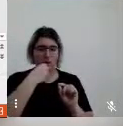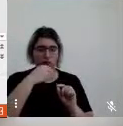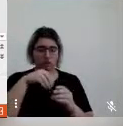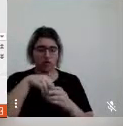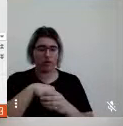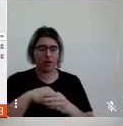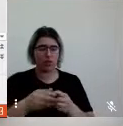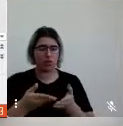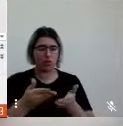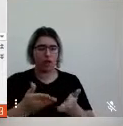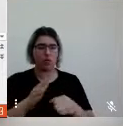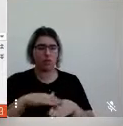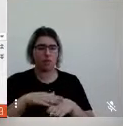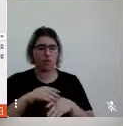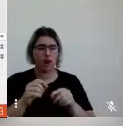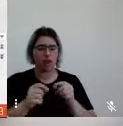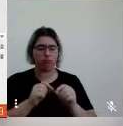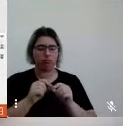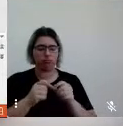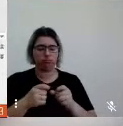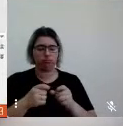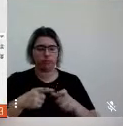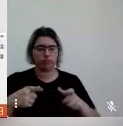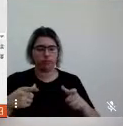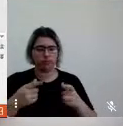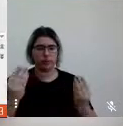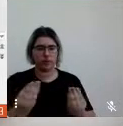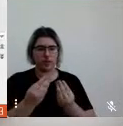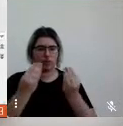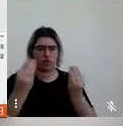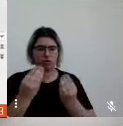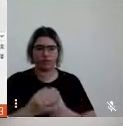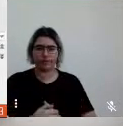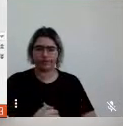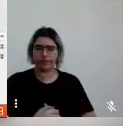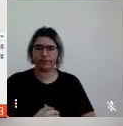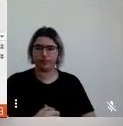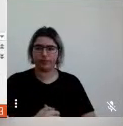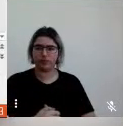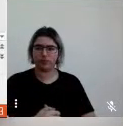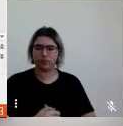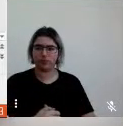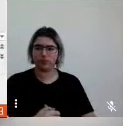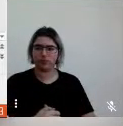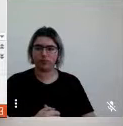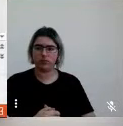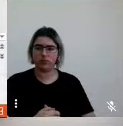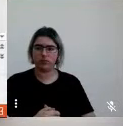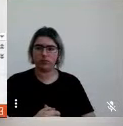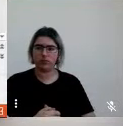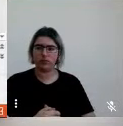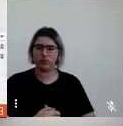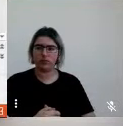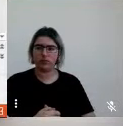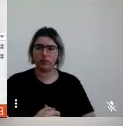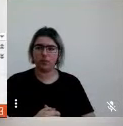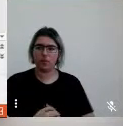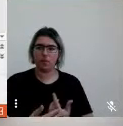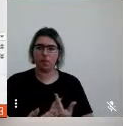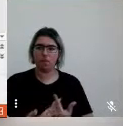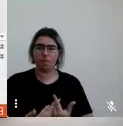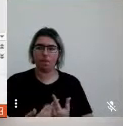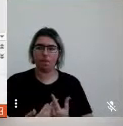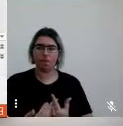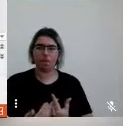que se reproduzcan a nivel de nuestro intestino. ¿En qué alimentos se encuentra el efecto, las